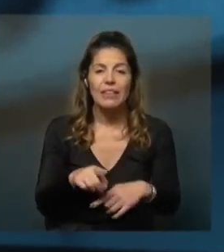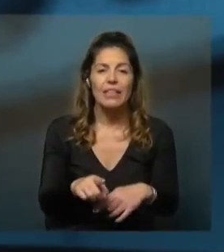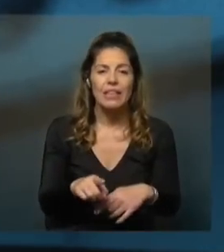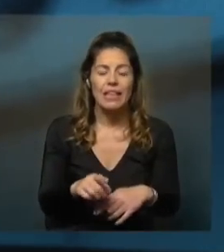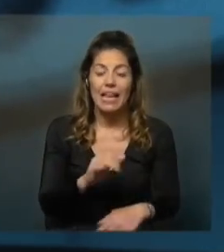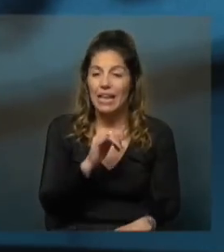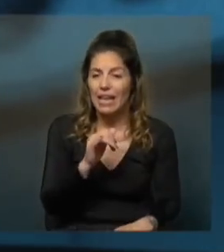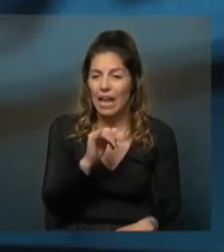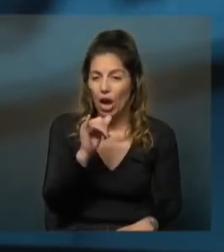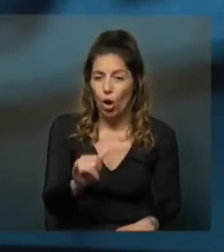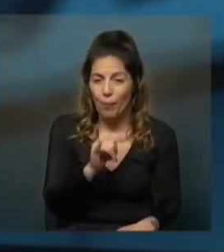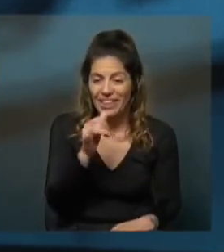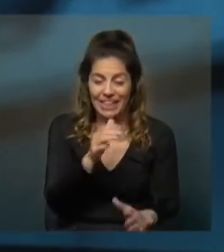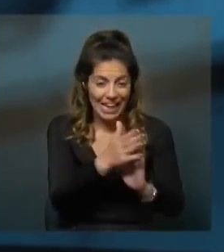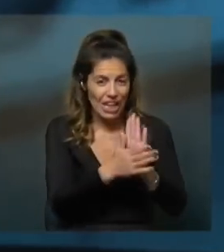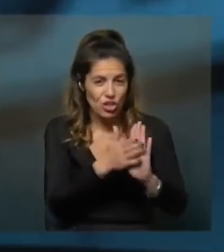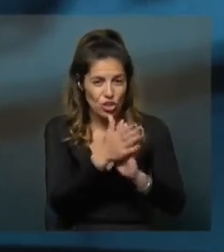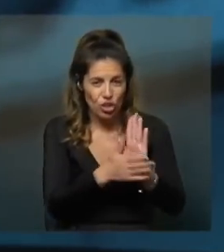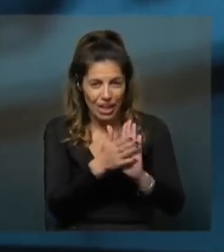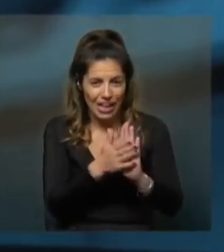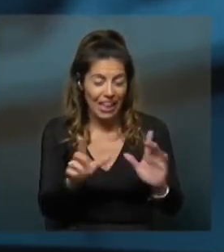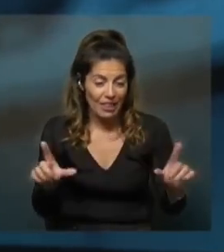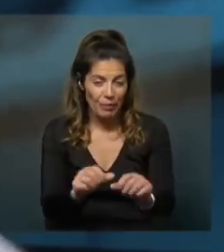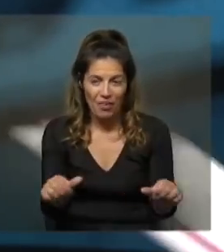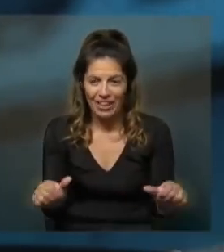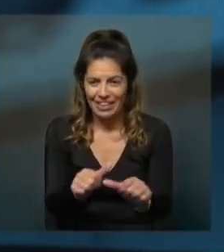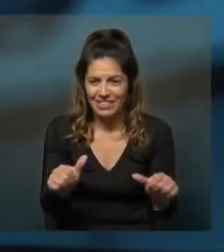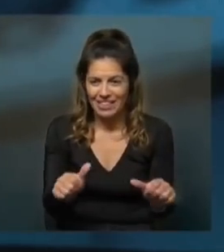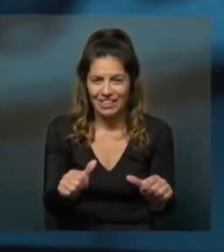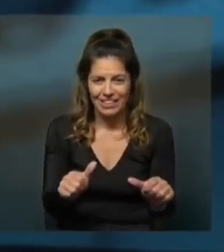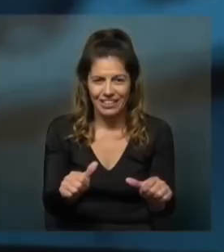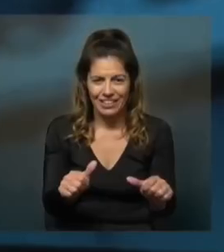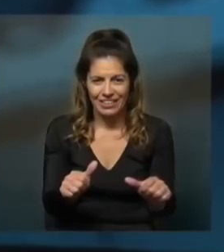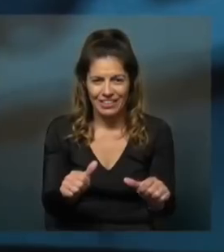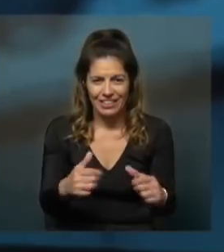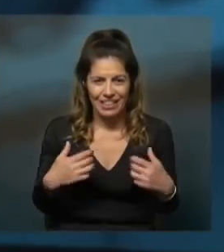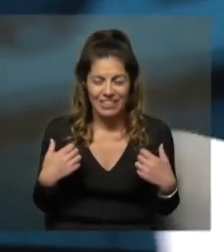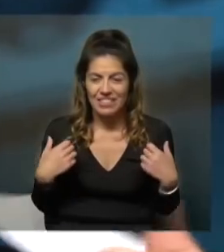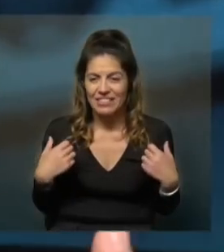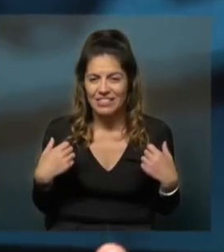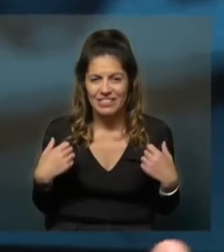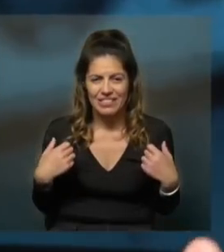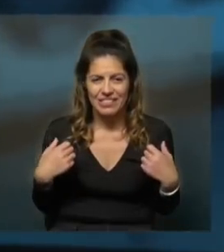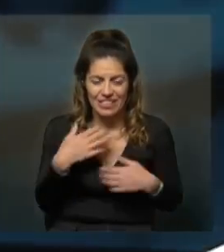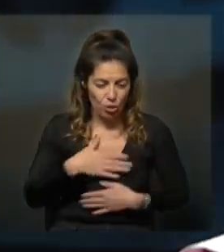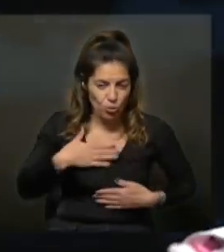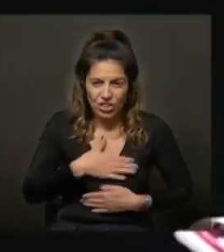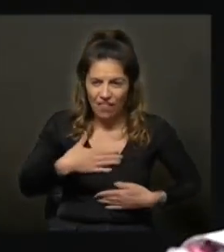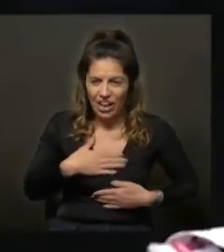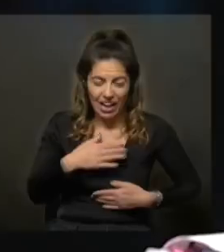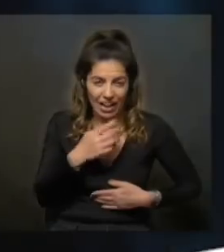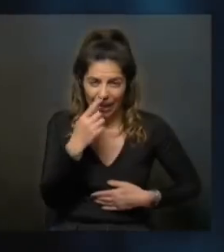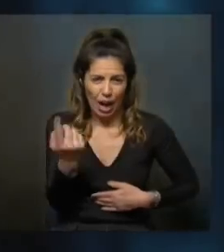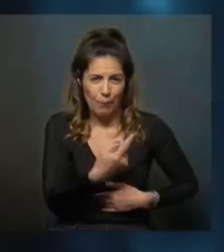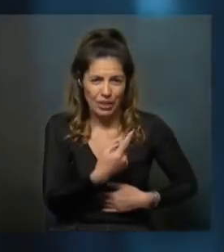en la comedia nacional te acordás terminaban de hacer la función sí se vestían no se duchaban corriendo para